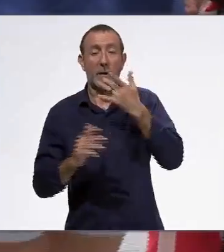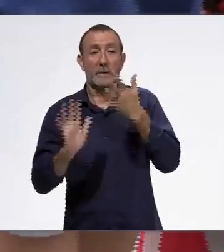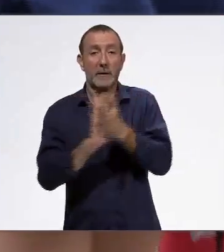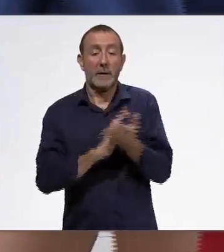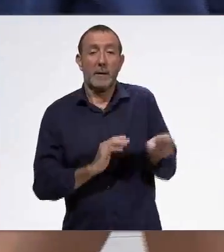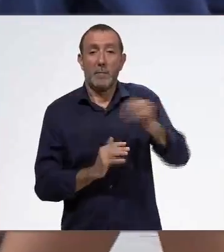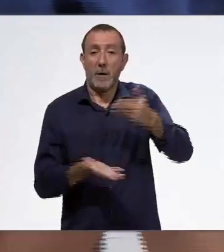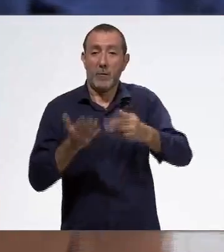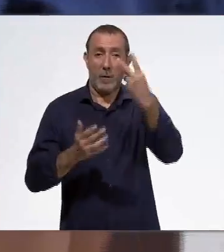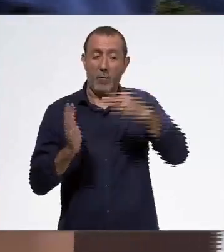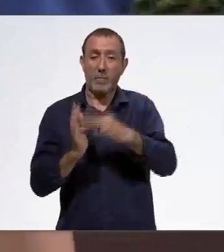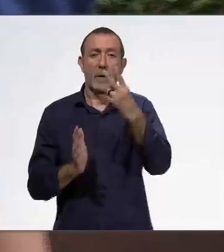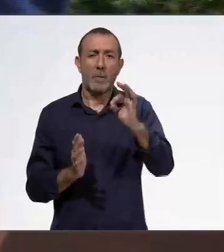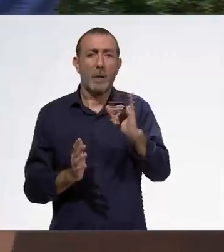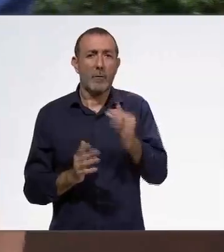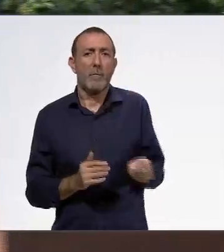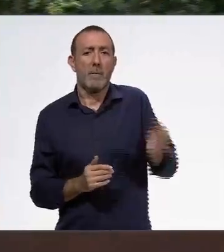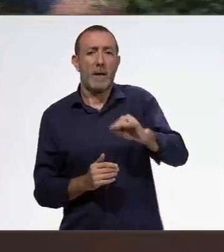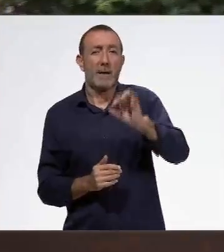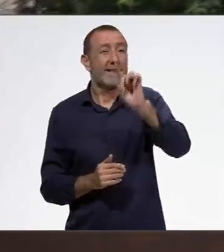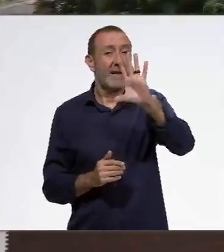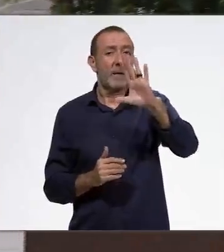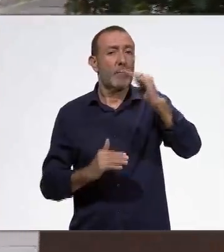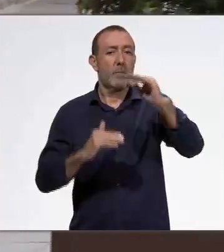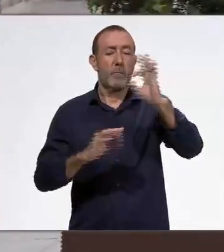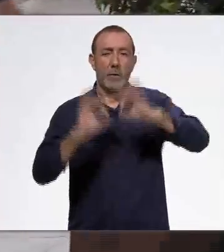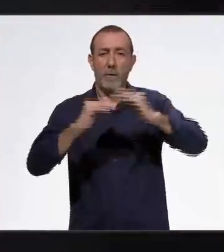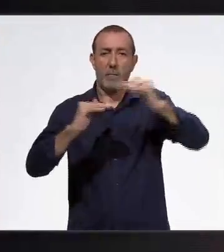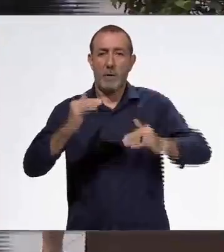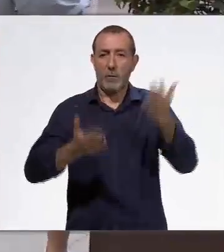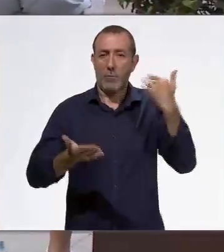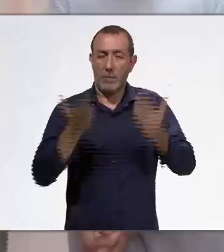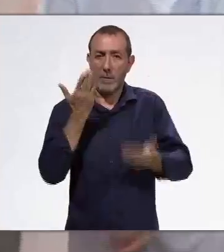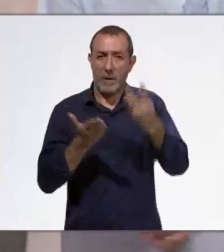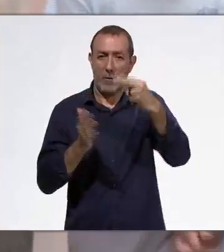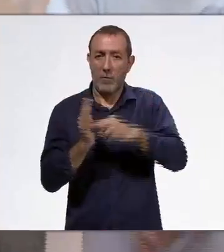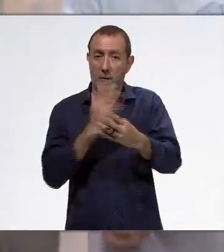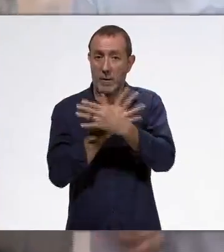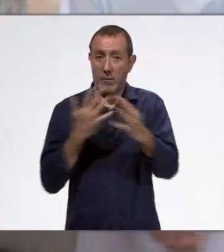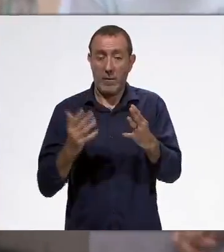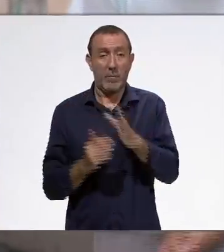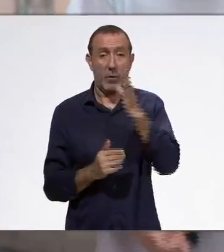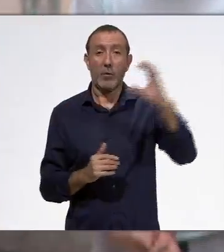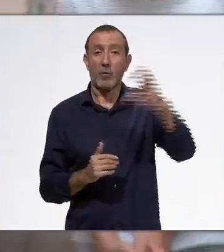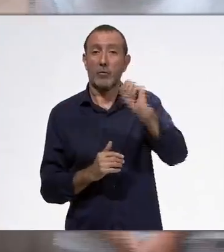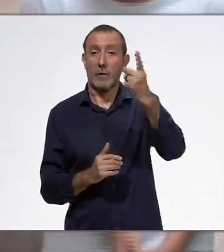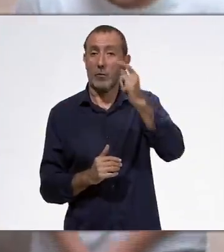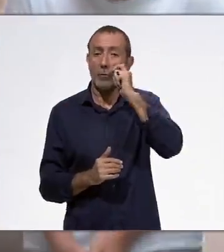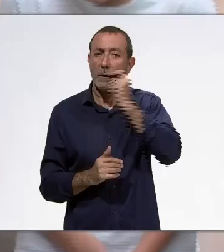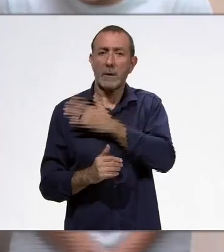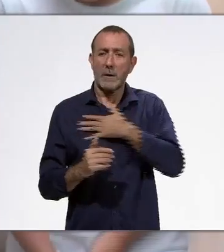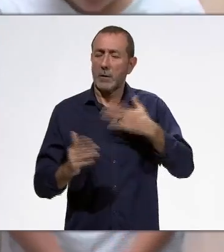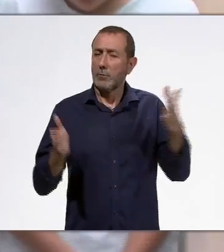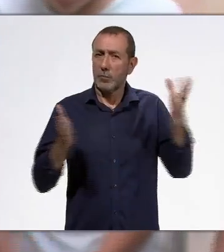un incremento con respecto al año anterior pero casi un 15% menos que en 2019 año pre pandemia de ahí qué turismo Costa del Sol